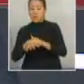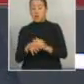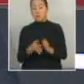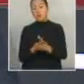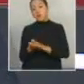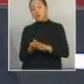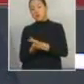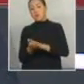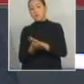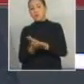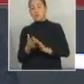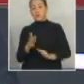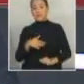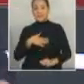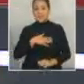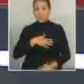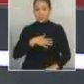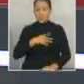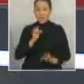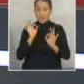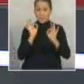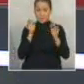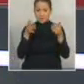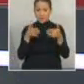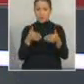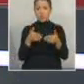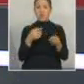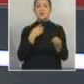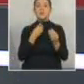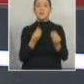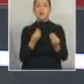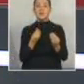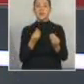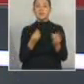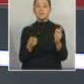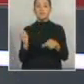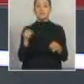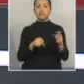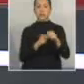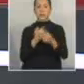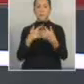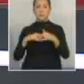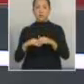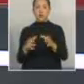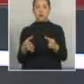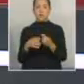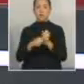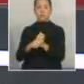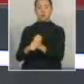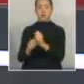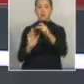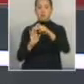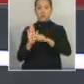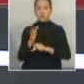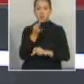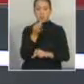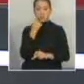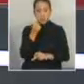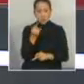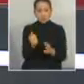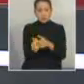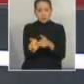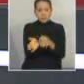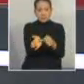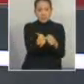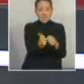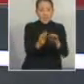ejemplo, quiero ir a un caso específico. Sí. ¿Qué pasa si es que llegan los empresarios o llega la oposición con un proyecto concreto en que dicen, mire, aquí tenemos una recaudación,